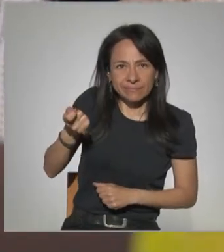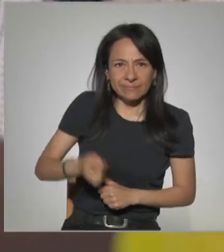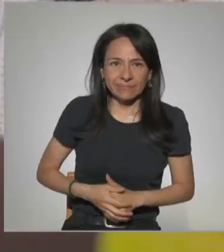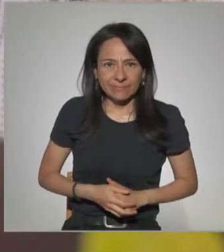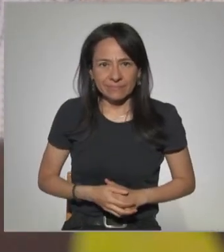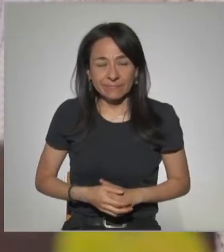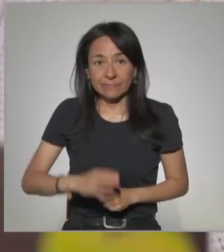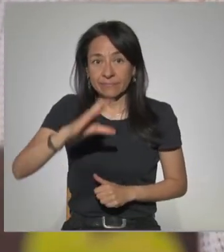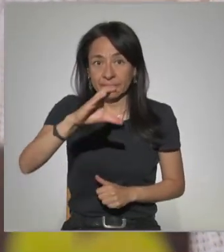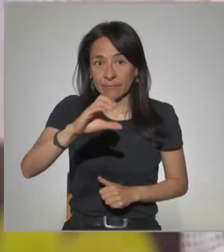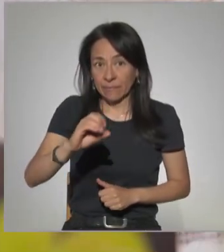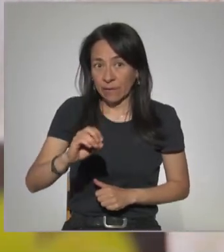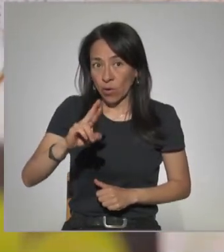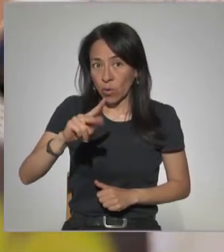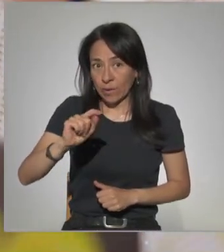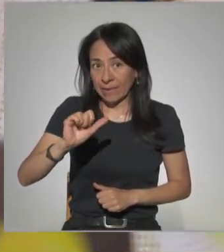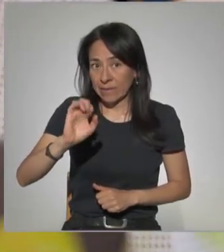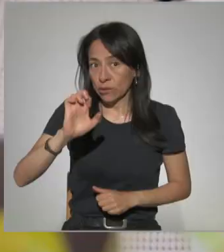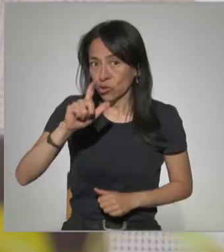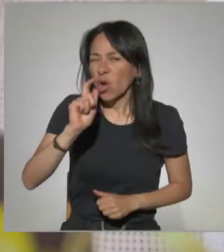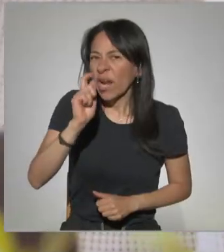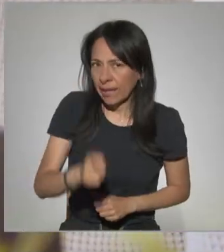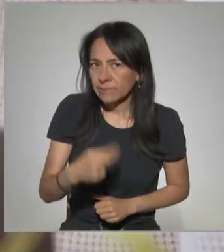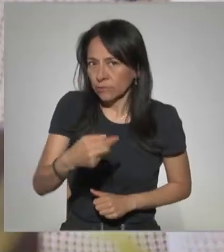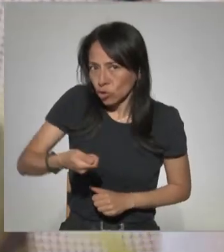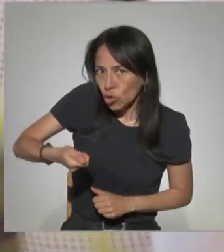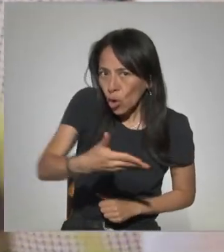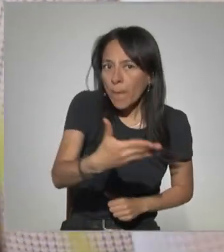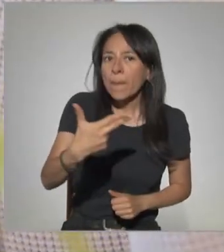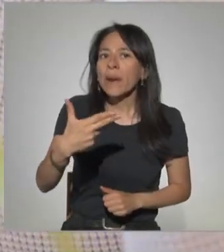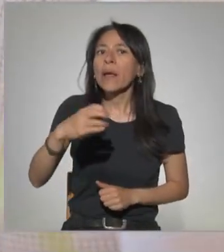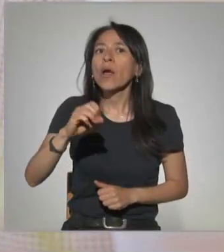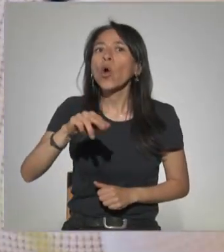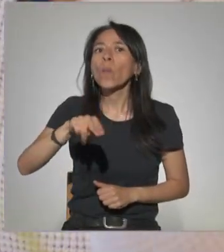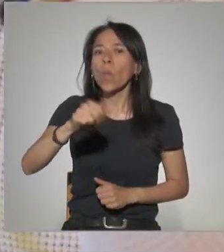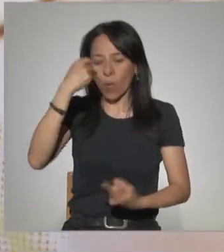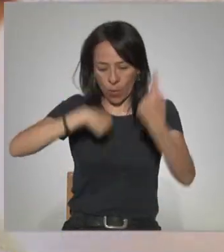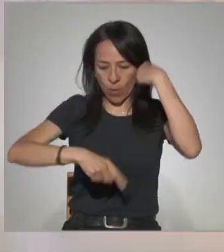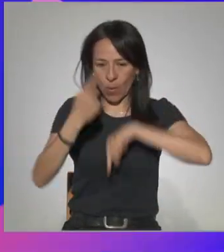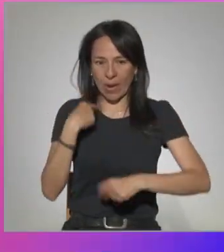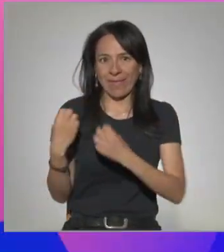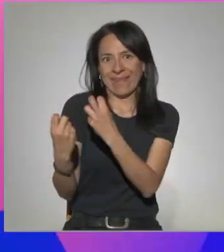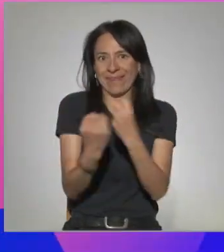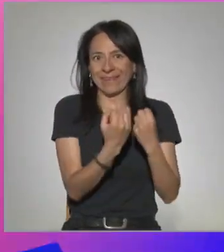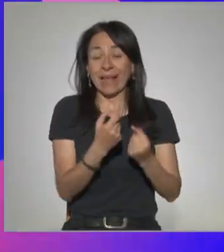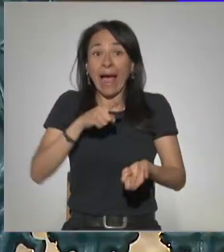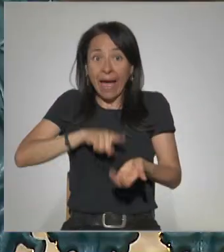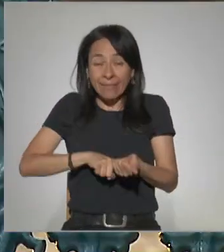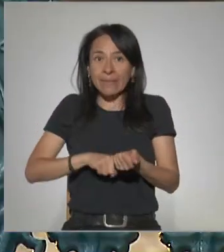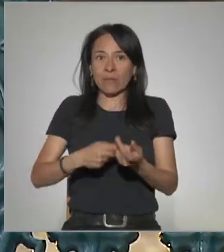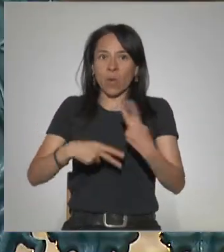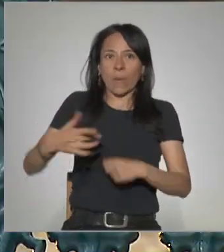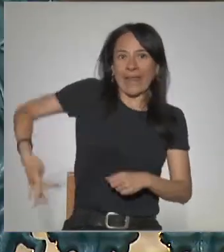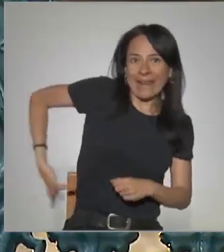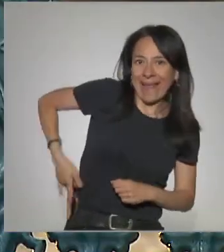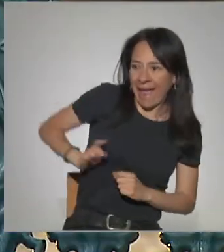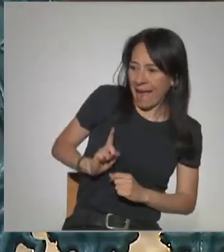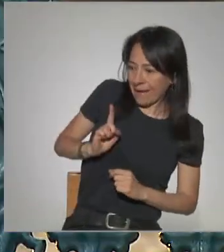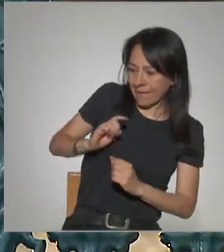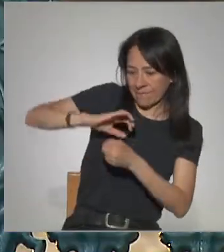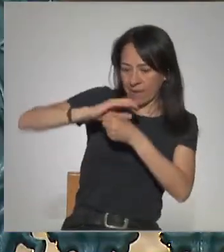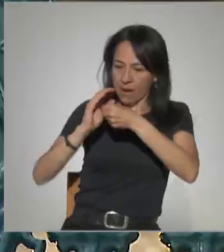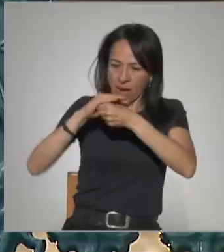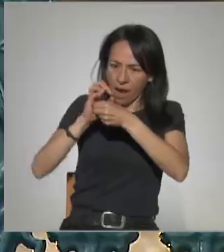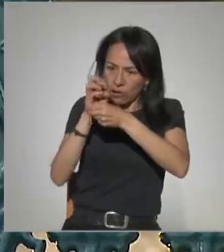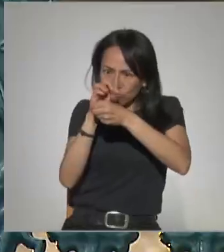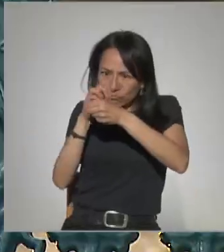El cortisol es conocido como la hormona del estrés, pero se produce en las glándulas suprarrenales, ¿no? Cuando llega un impulso,